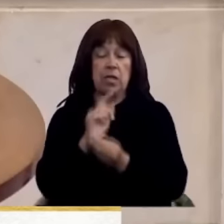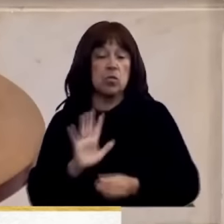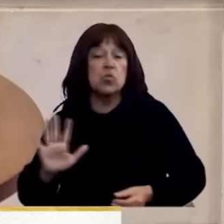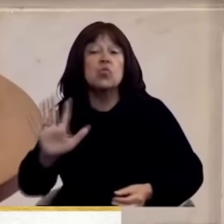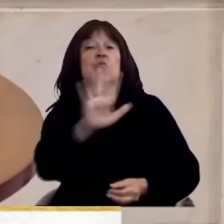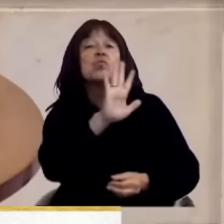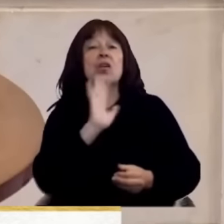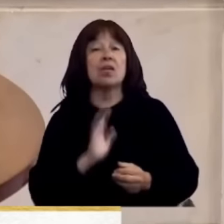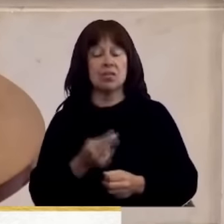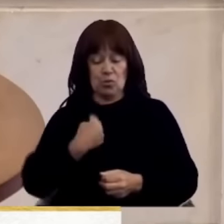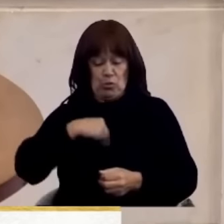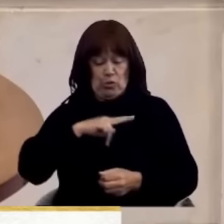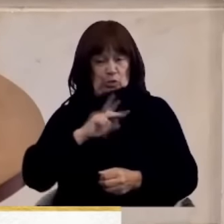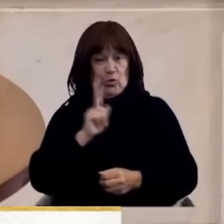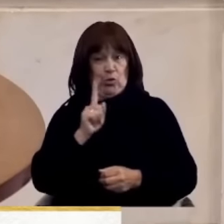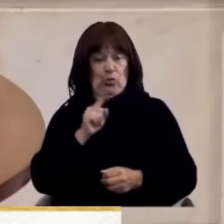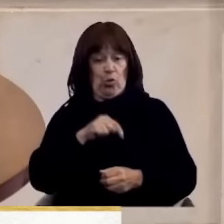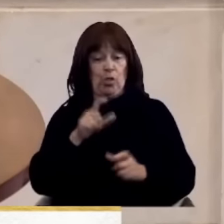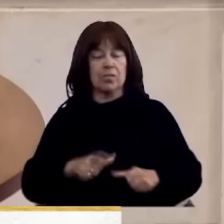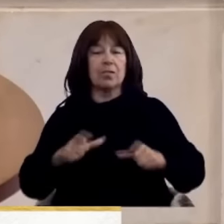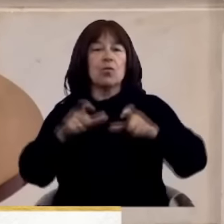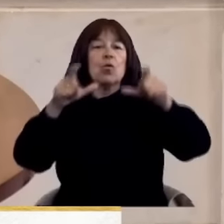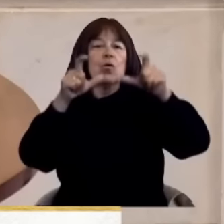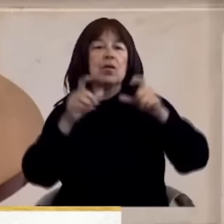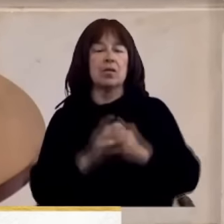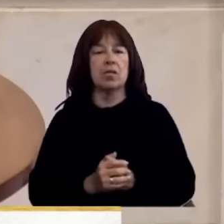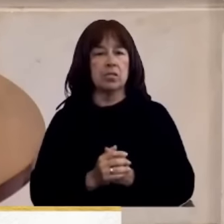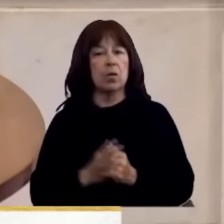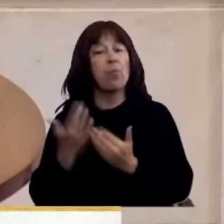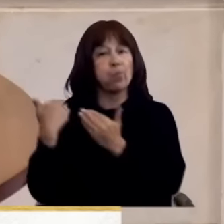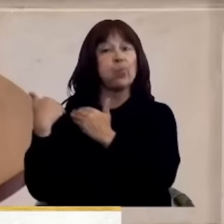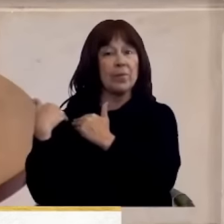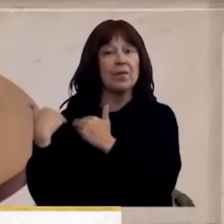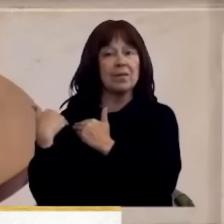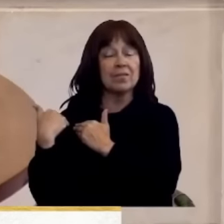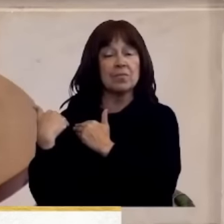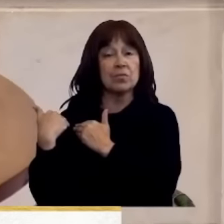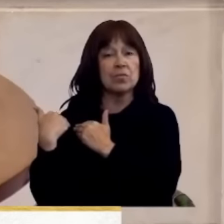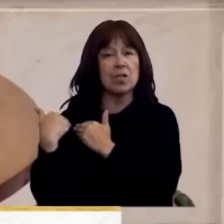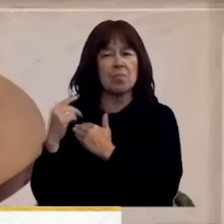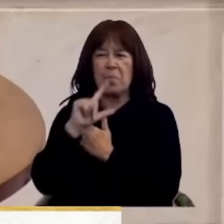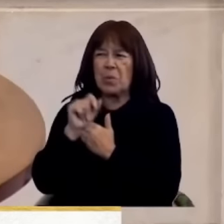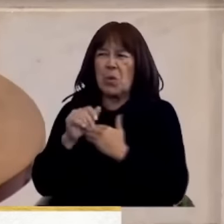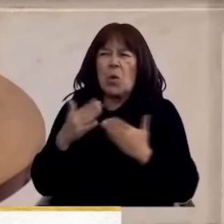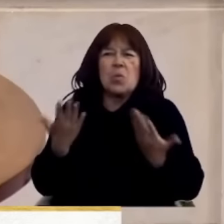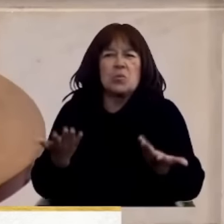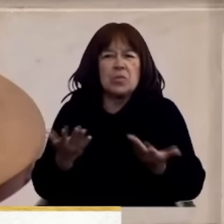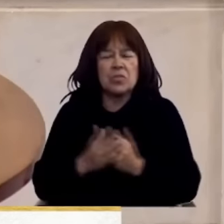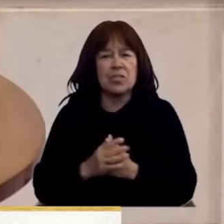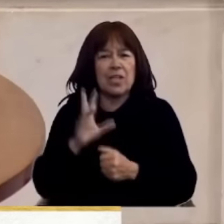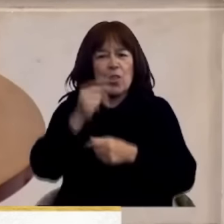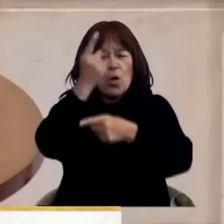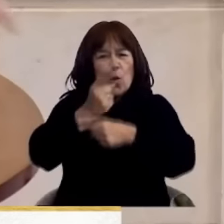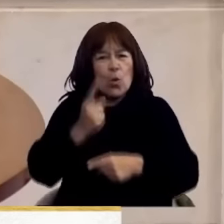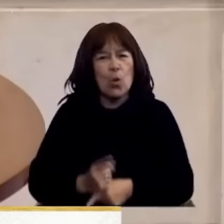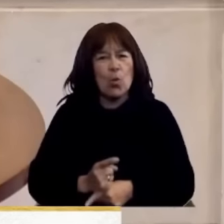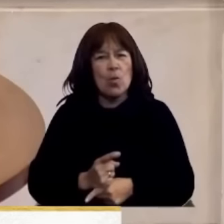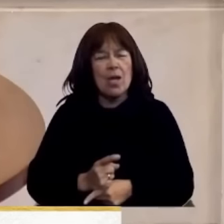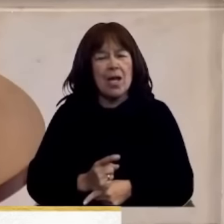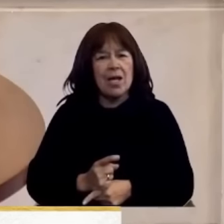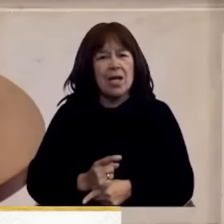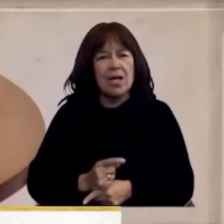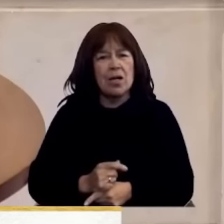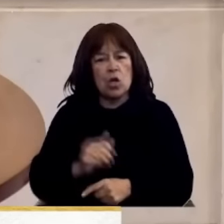ustedes, no de nosotros, de este Congreso, que actuó con responsabilidad. ¿Cómo es posible que no cumplan con los principios